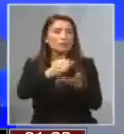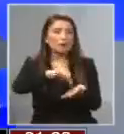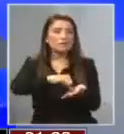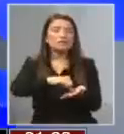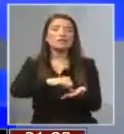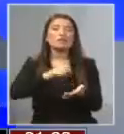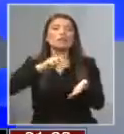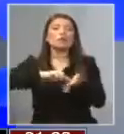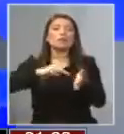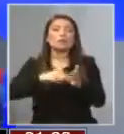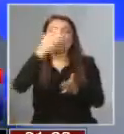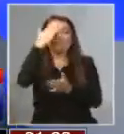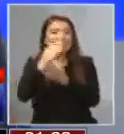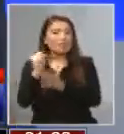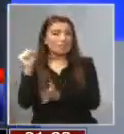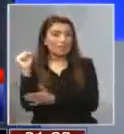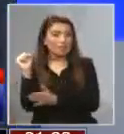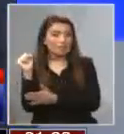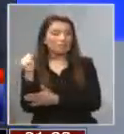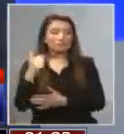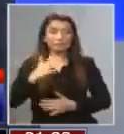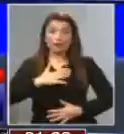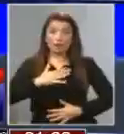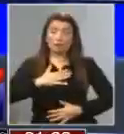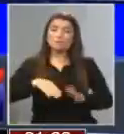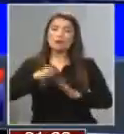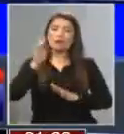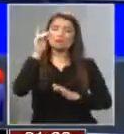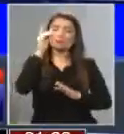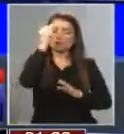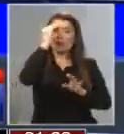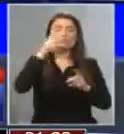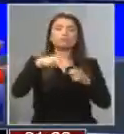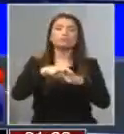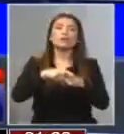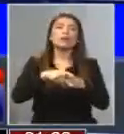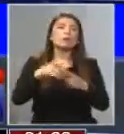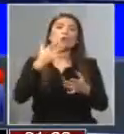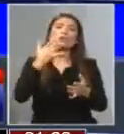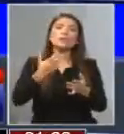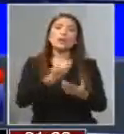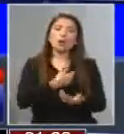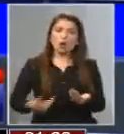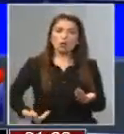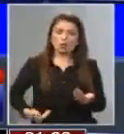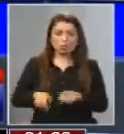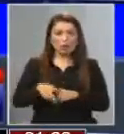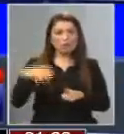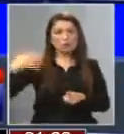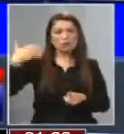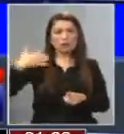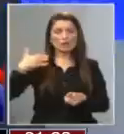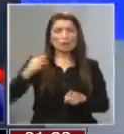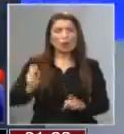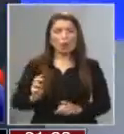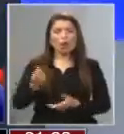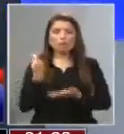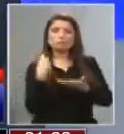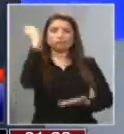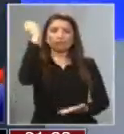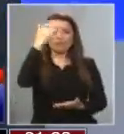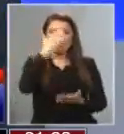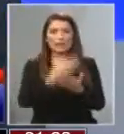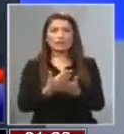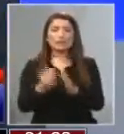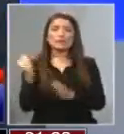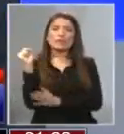frente a la derecha. Ahora, a mí lo que más me preocupa de todo lo que se habla... ¿Por qué importa tanto entonces al gobierno validarse ante la derecha? Bueno, porque el paso siguiente